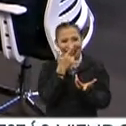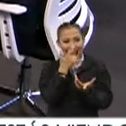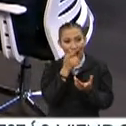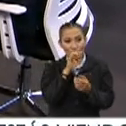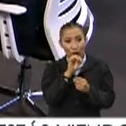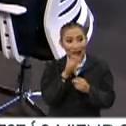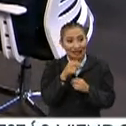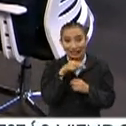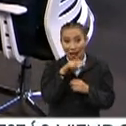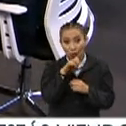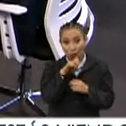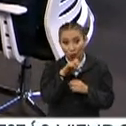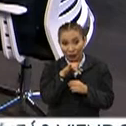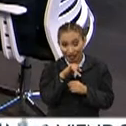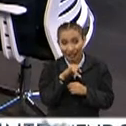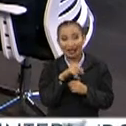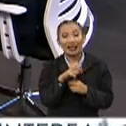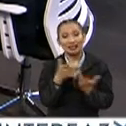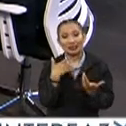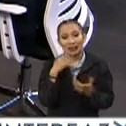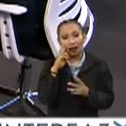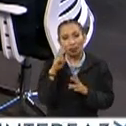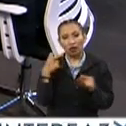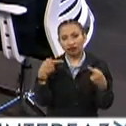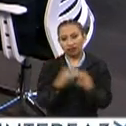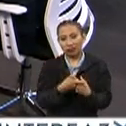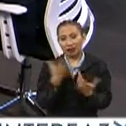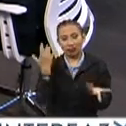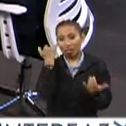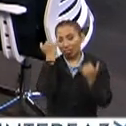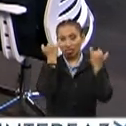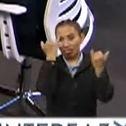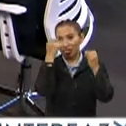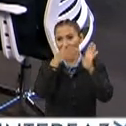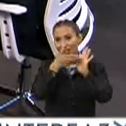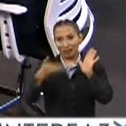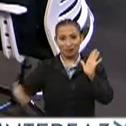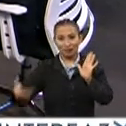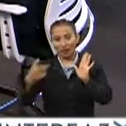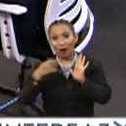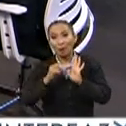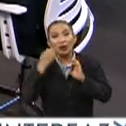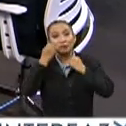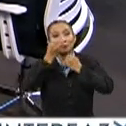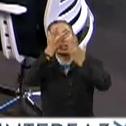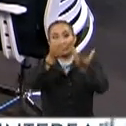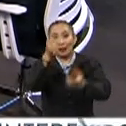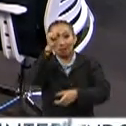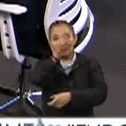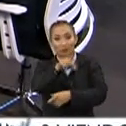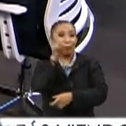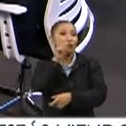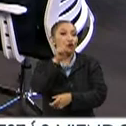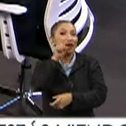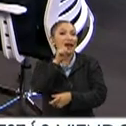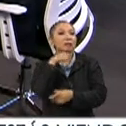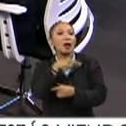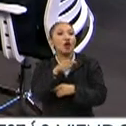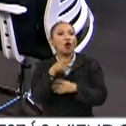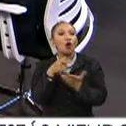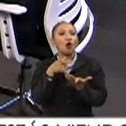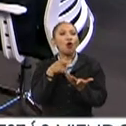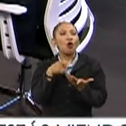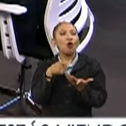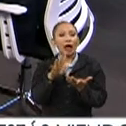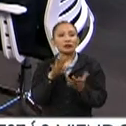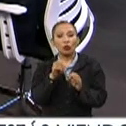no son de Nahui Olin, ¿no? Sí estoy contraviniendo toda la tesis curatorial porque no la estoy dejando expresarse a ella misma. Pero esto quiere